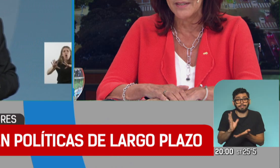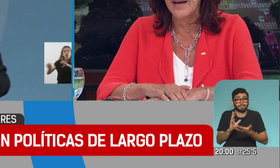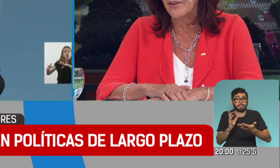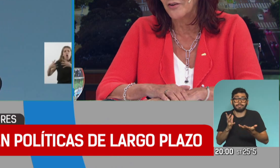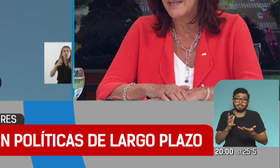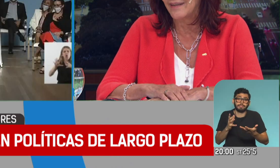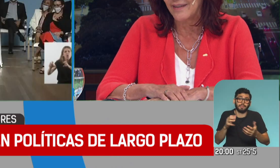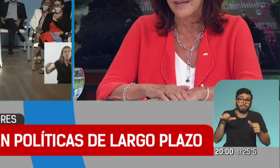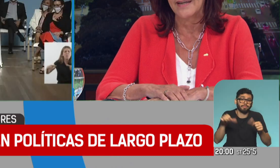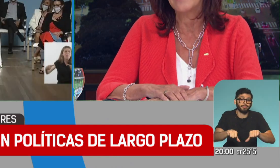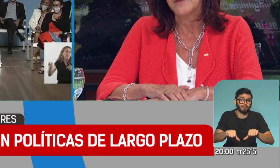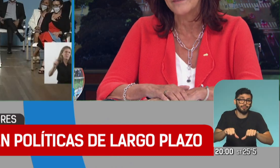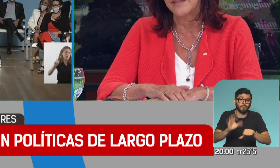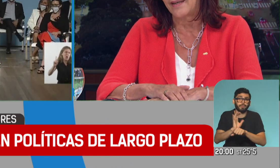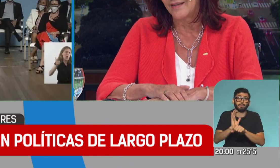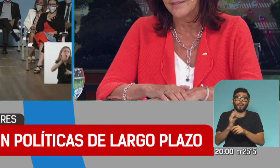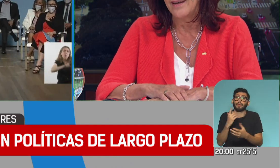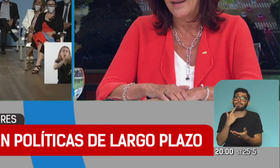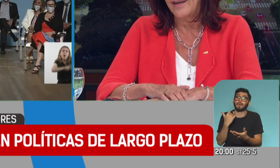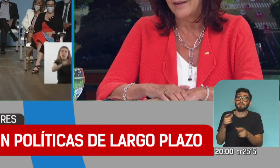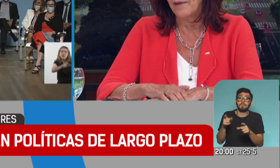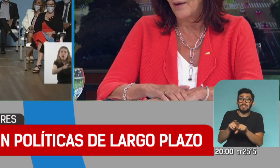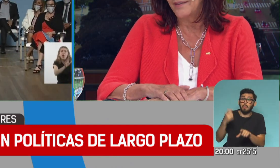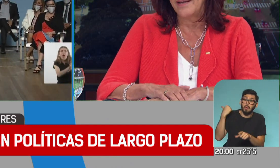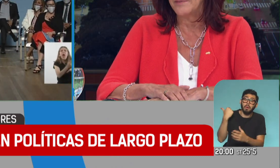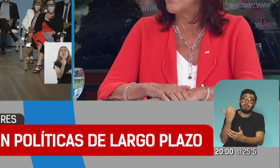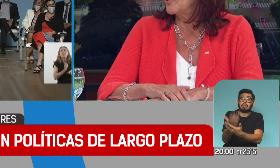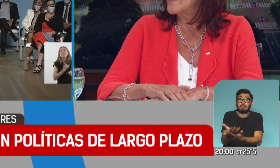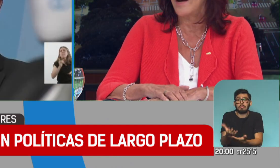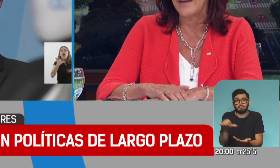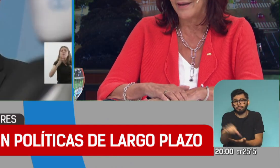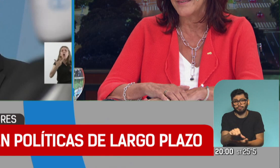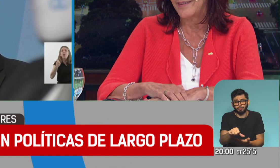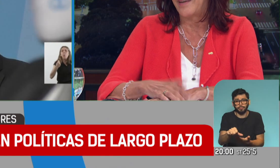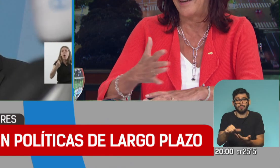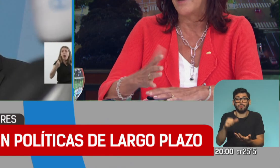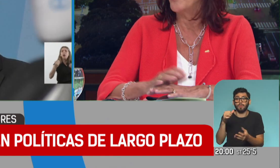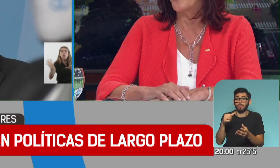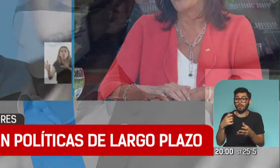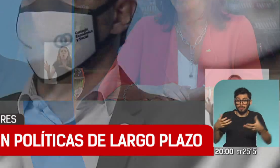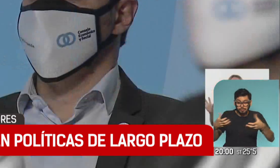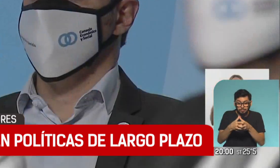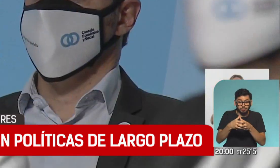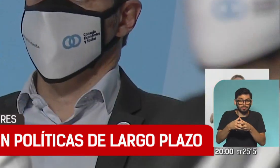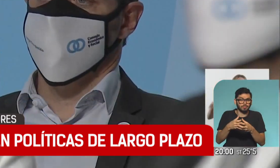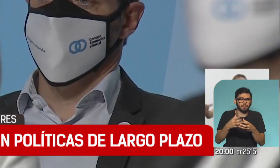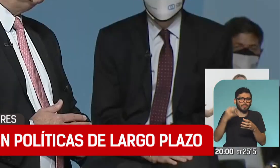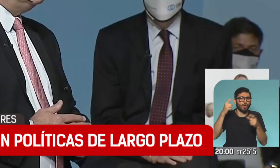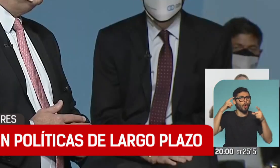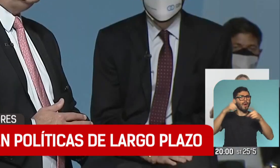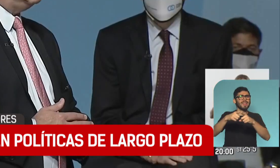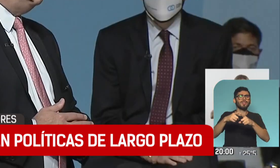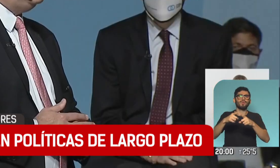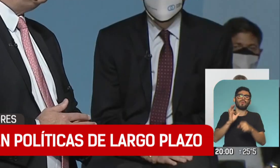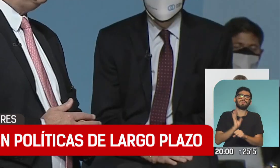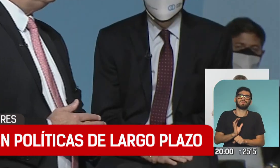denunciado y la idea real es aparte de ambiciosa es bueno provocativa si